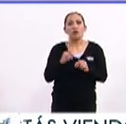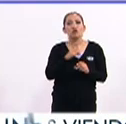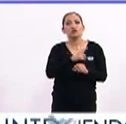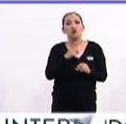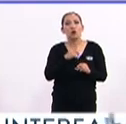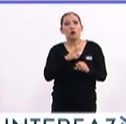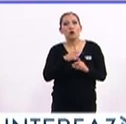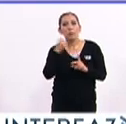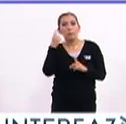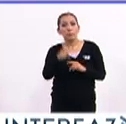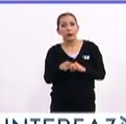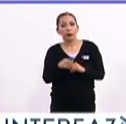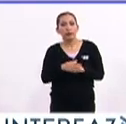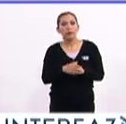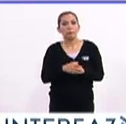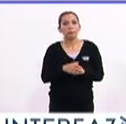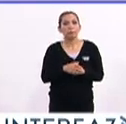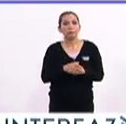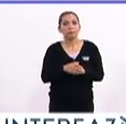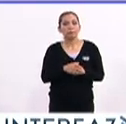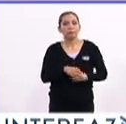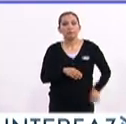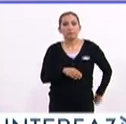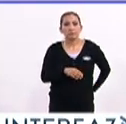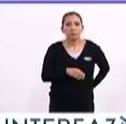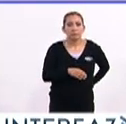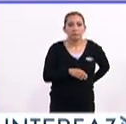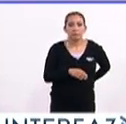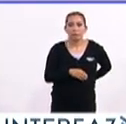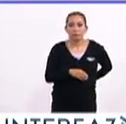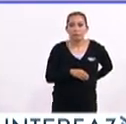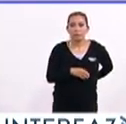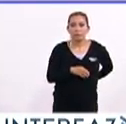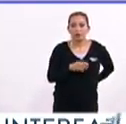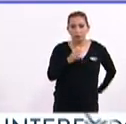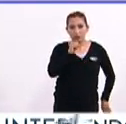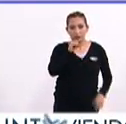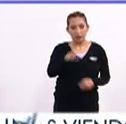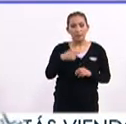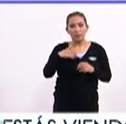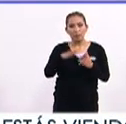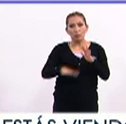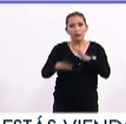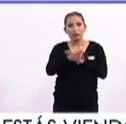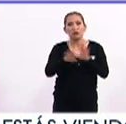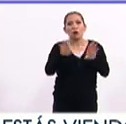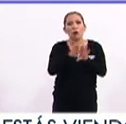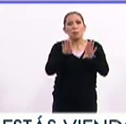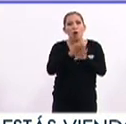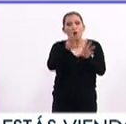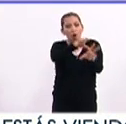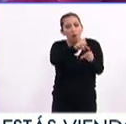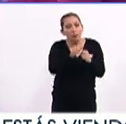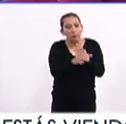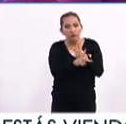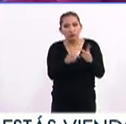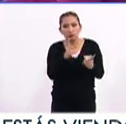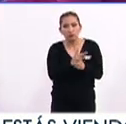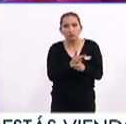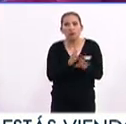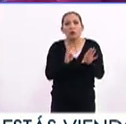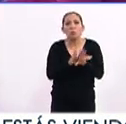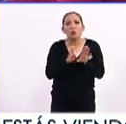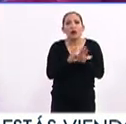en obtener un producto, sino lo fundamental es tener cómo obtener el producto y